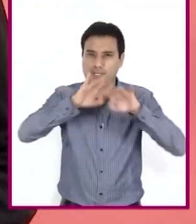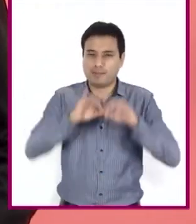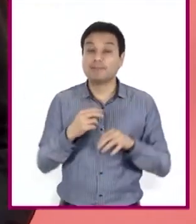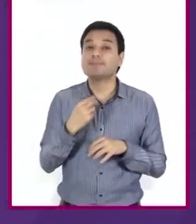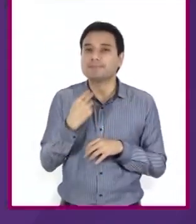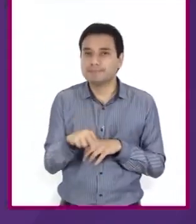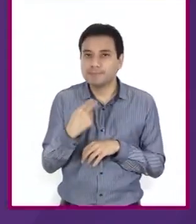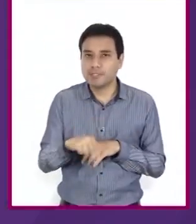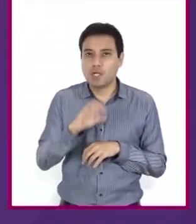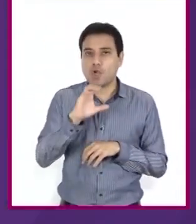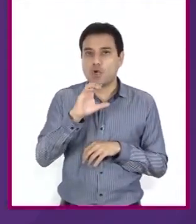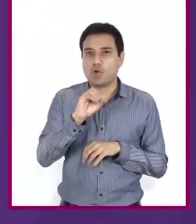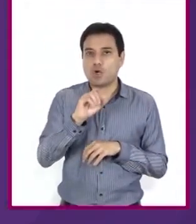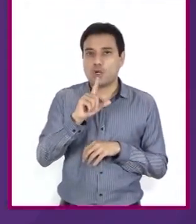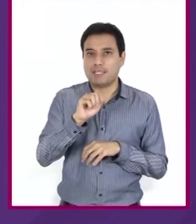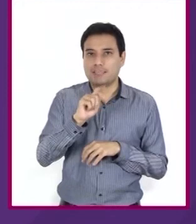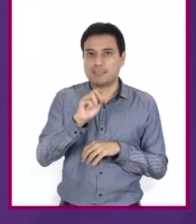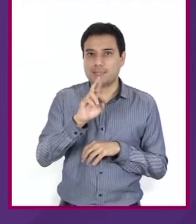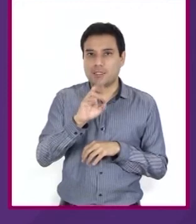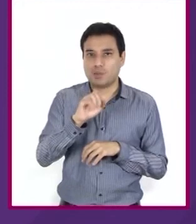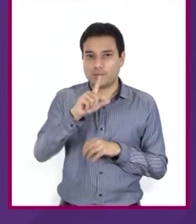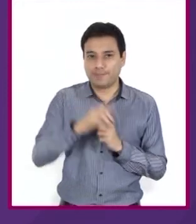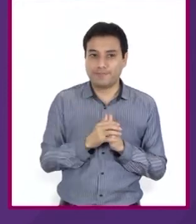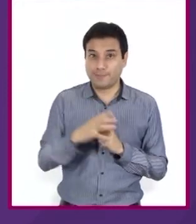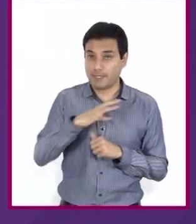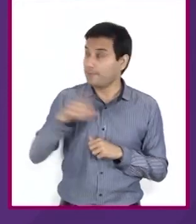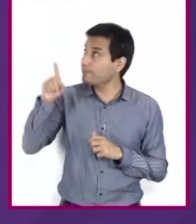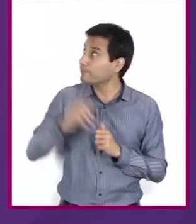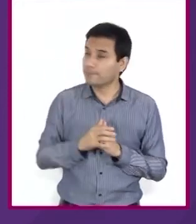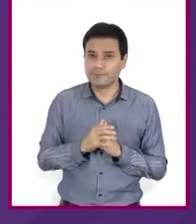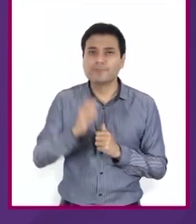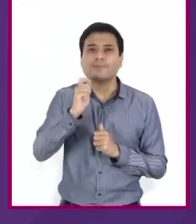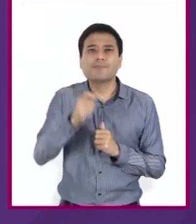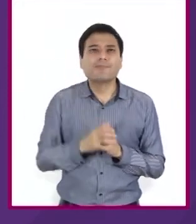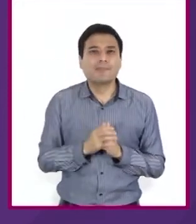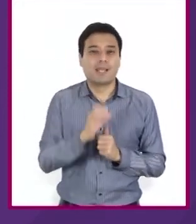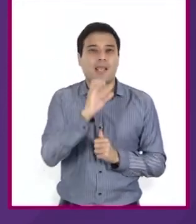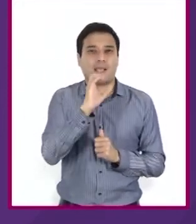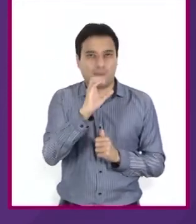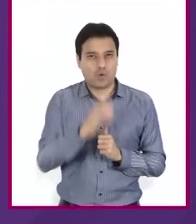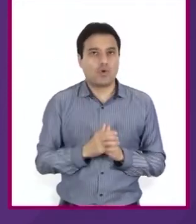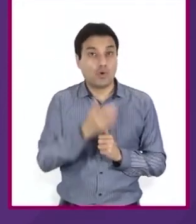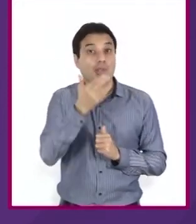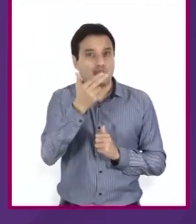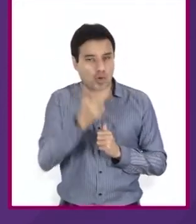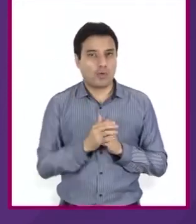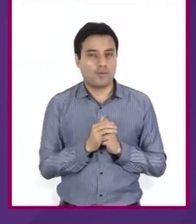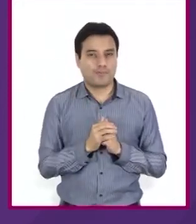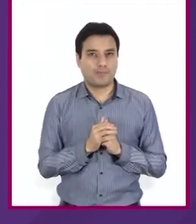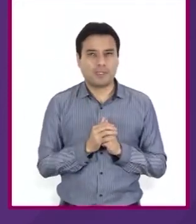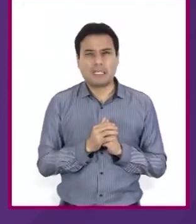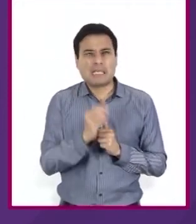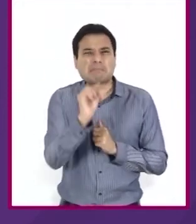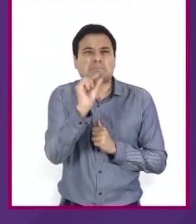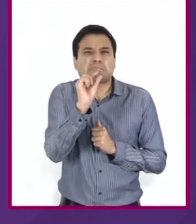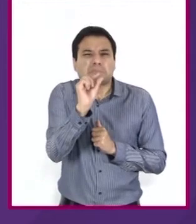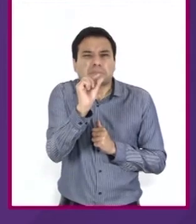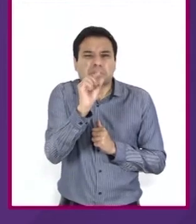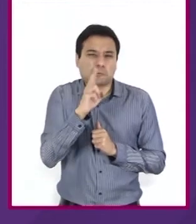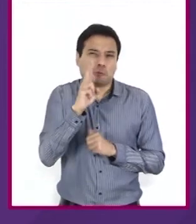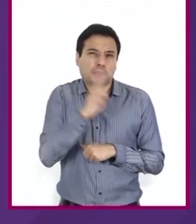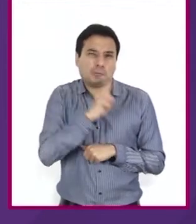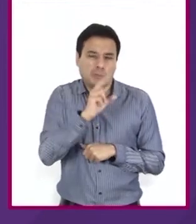colesterol. Como pueden observar, está constituido principalmente por carbono e hidrógeno y en menor medida de